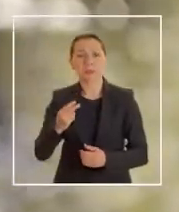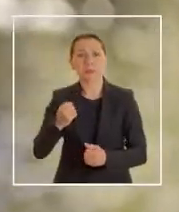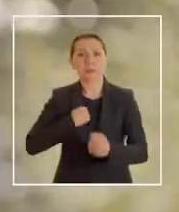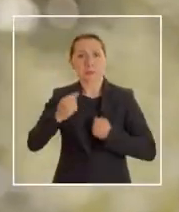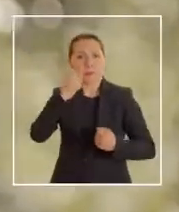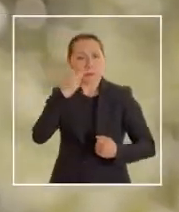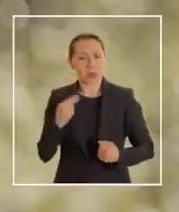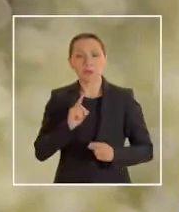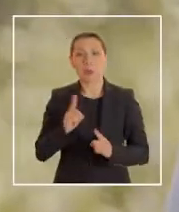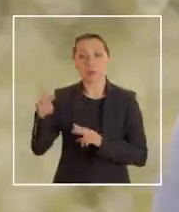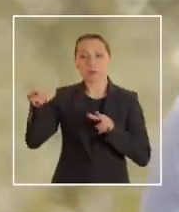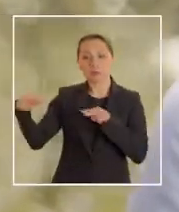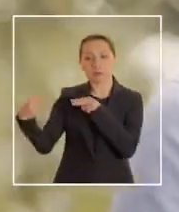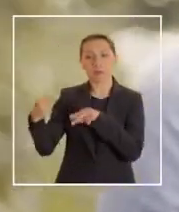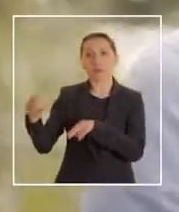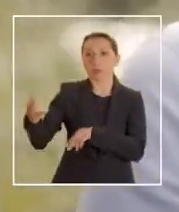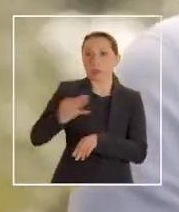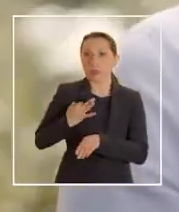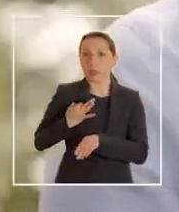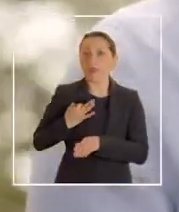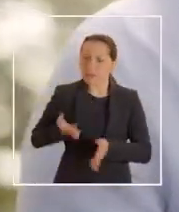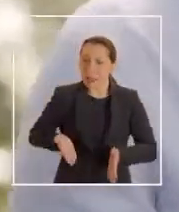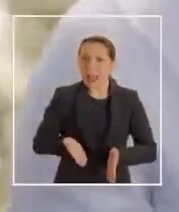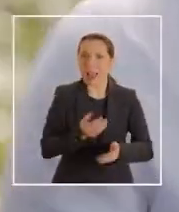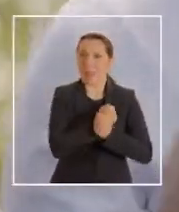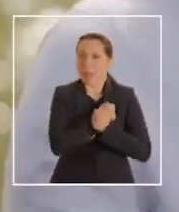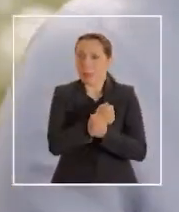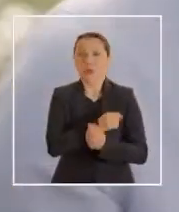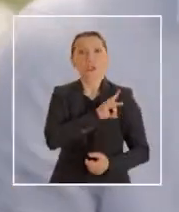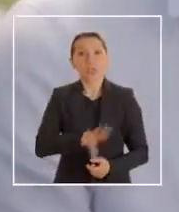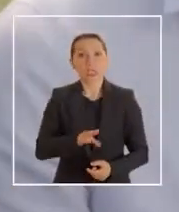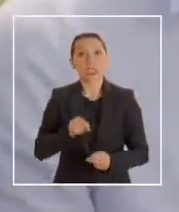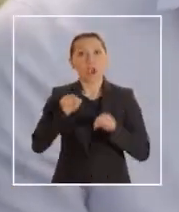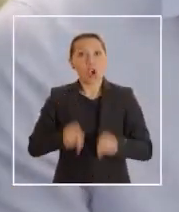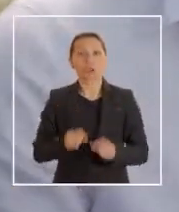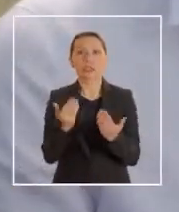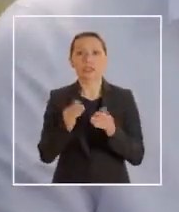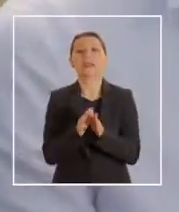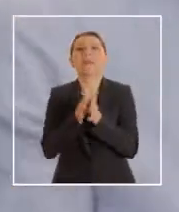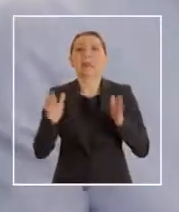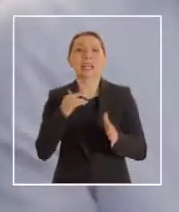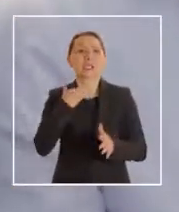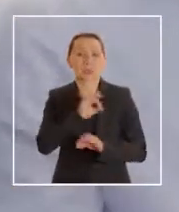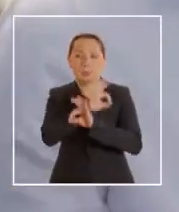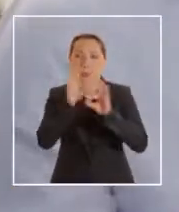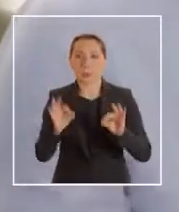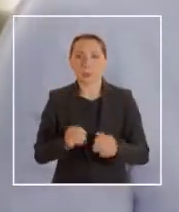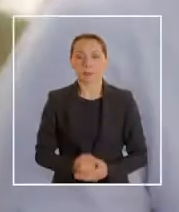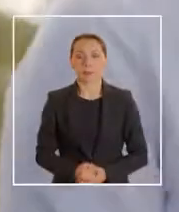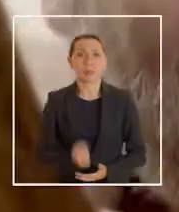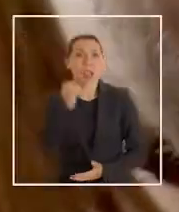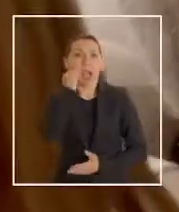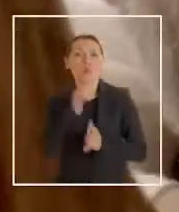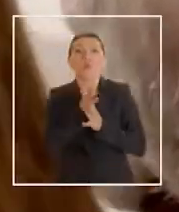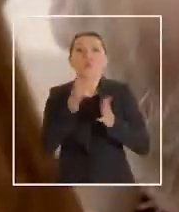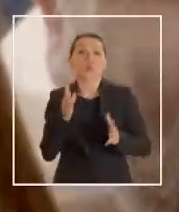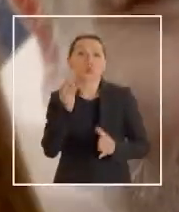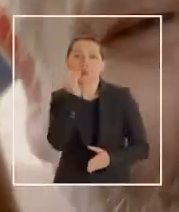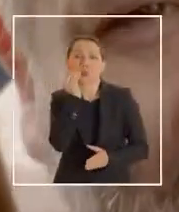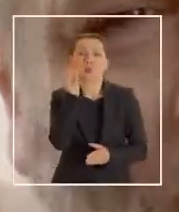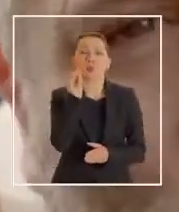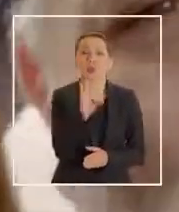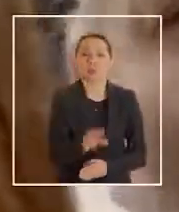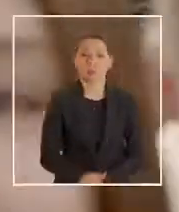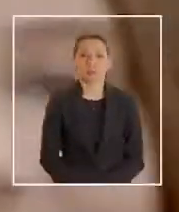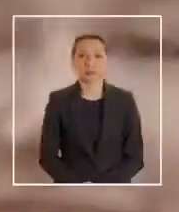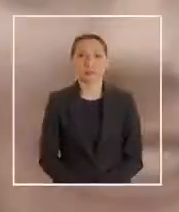complejo machista. Me miró y me dijo, amor, atrévete. Chile hoy día te necesita más que nunca. Te queremos